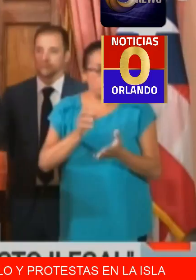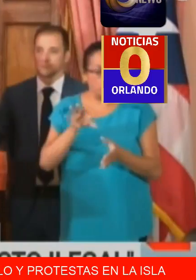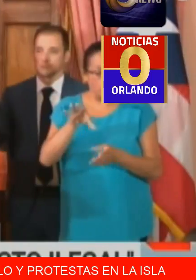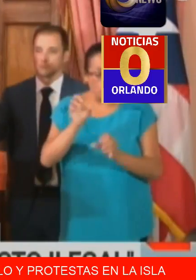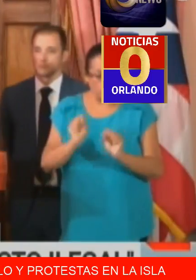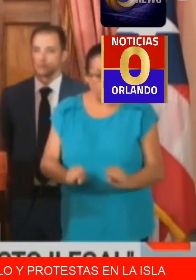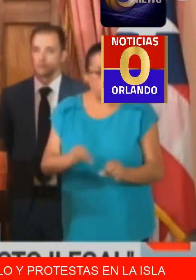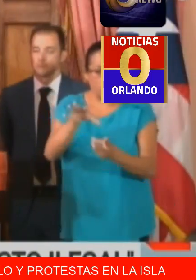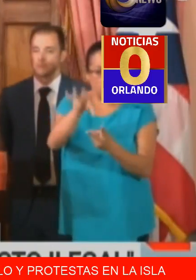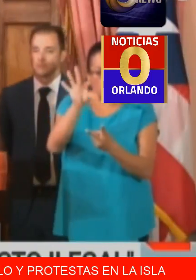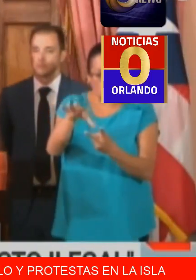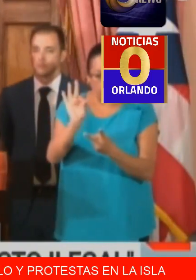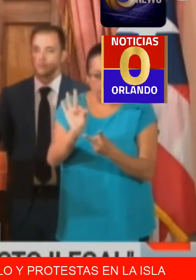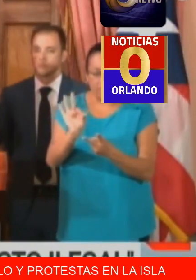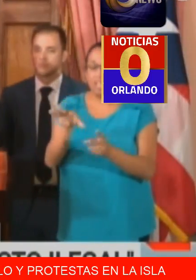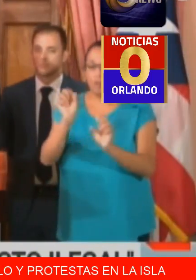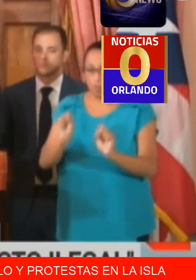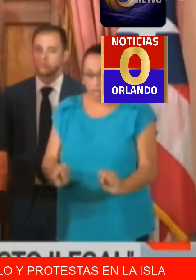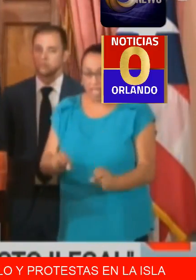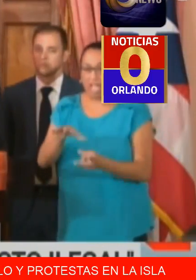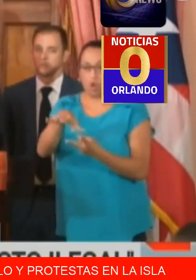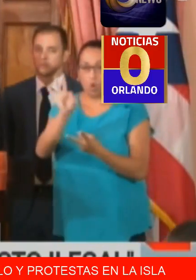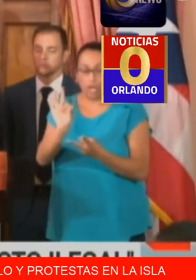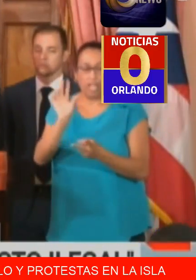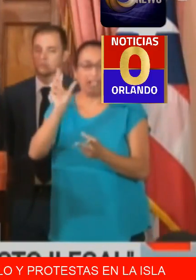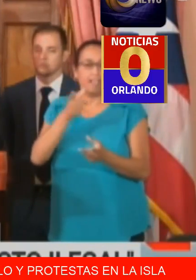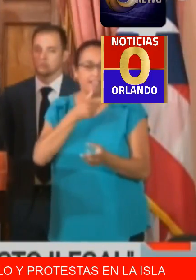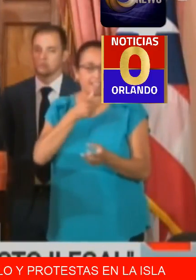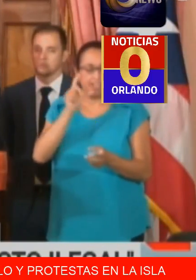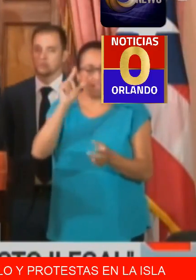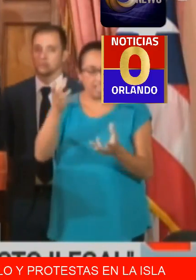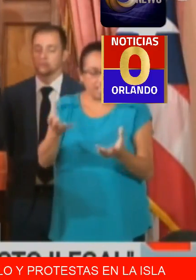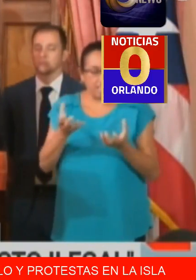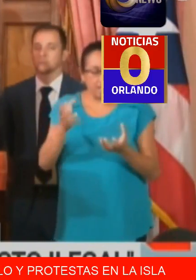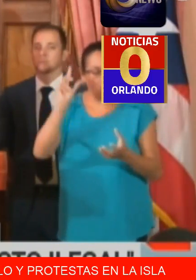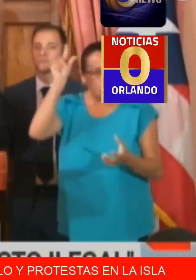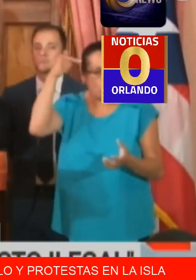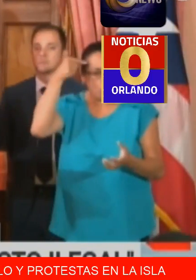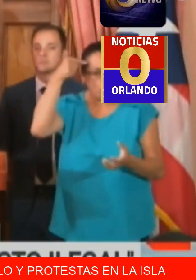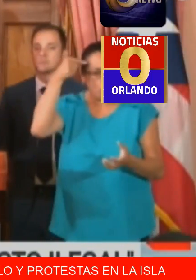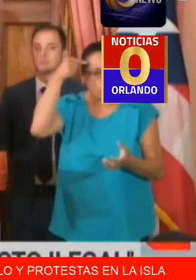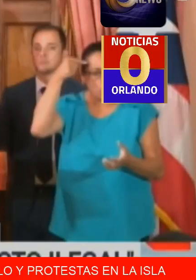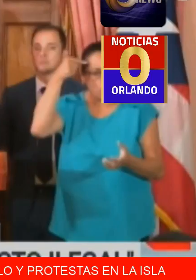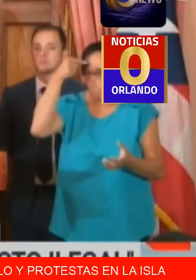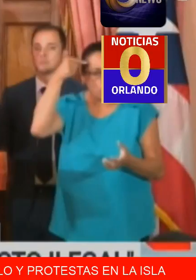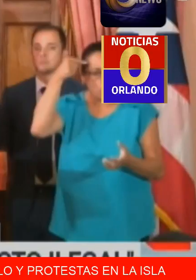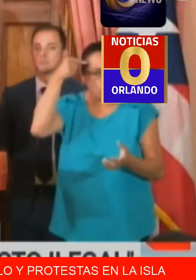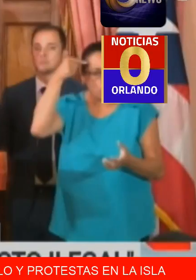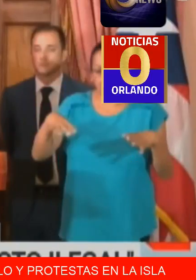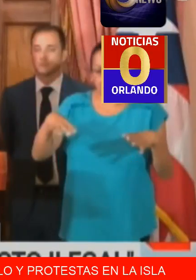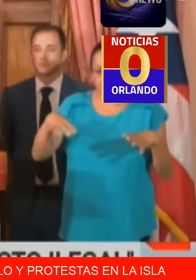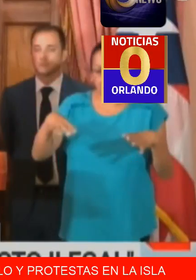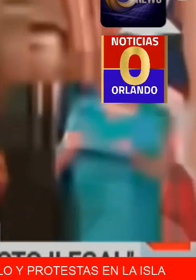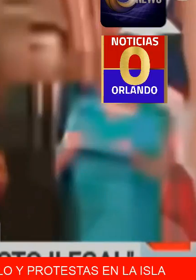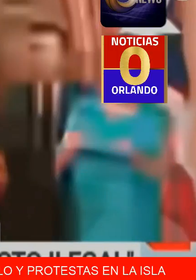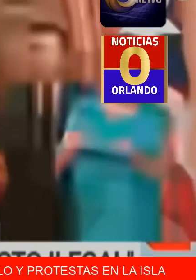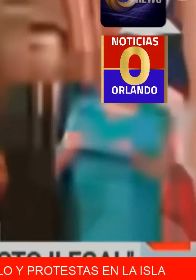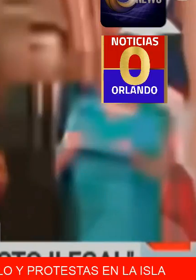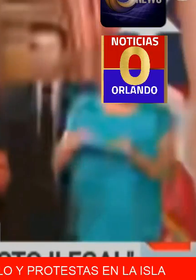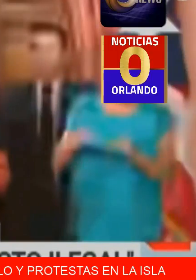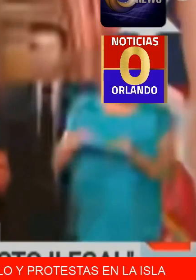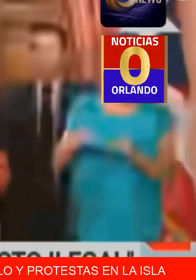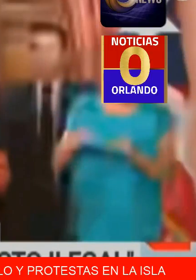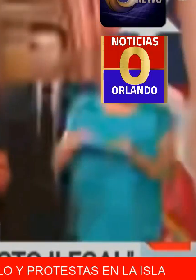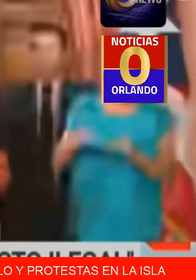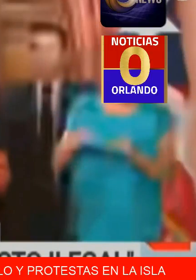nuestra tendencia y nuestra historia democrática es que cuando el pueblo decide una cosa u otra, se hace esto, se hace y se avala lo